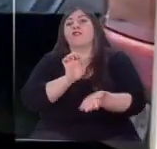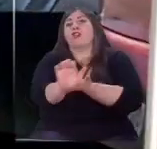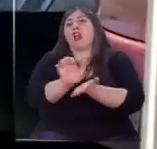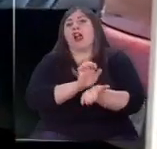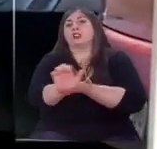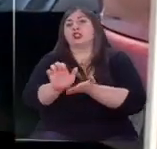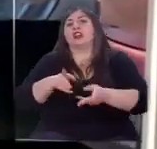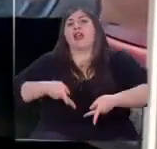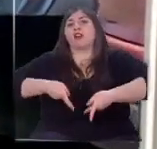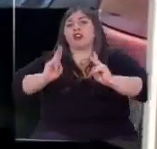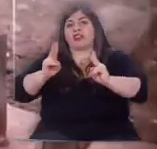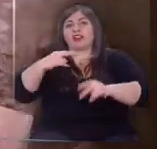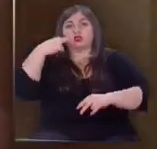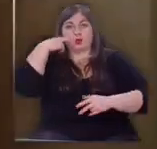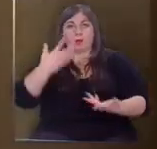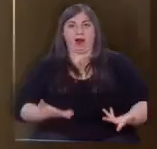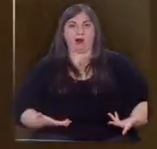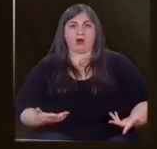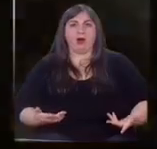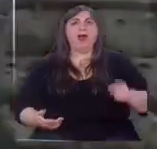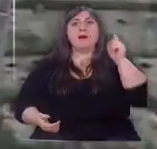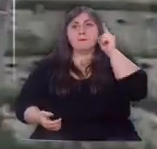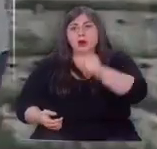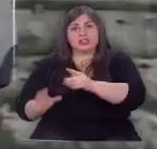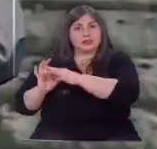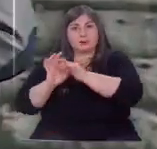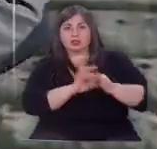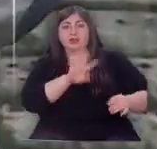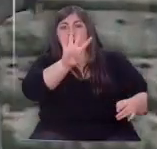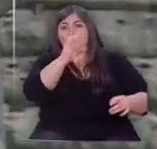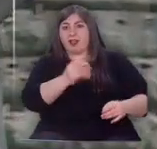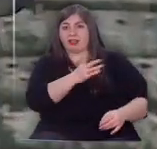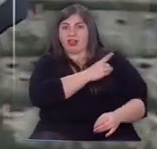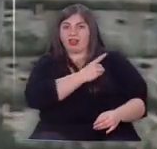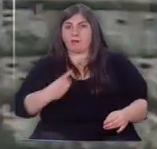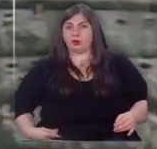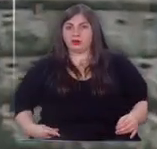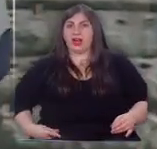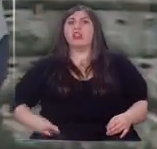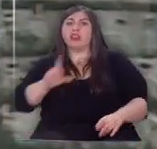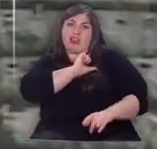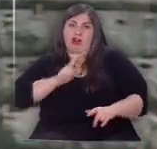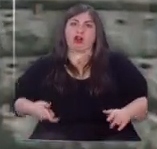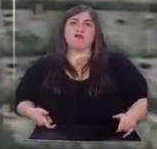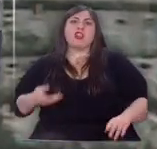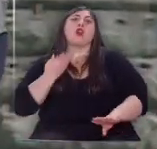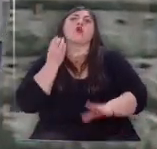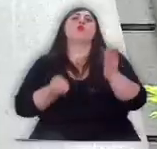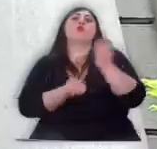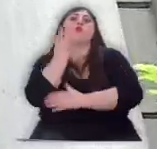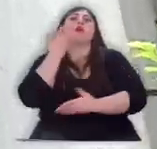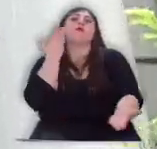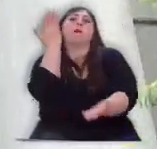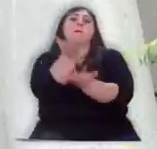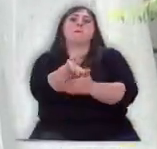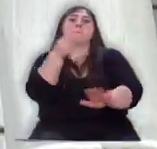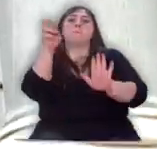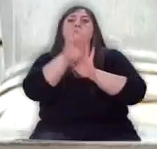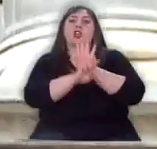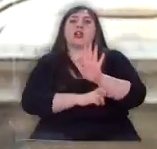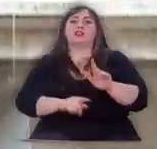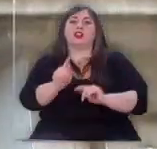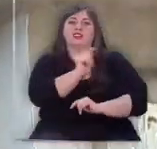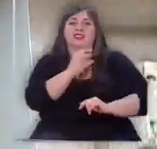violaciones a los derechos humanos. Por todo esto, 40 diputados oficialistas presentaron un nuevo requerimiento ante el